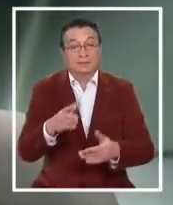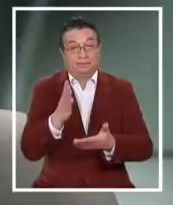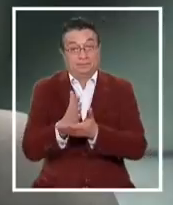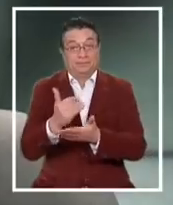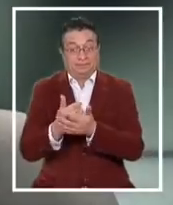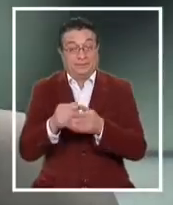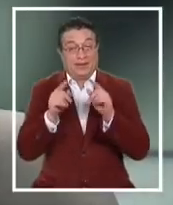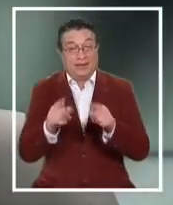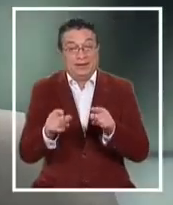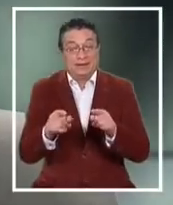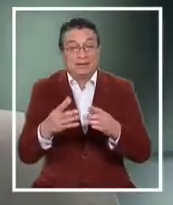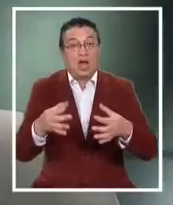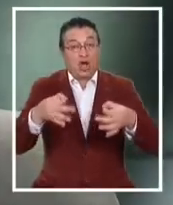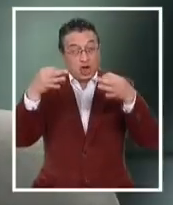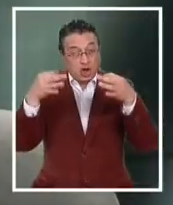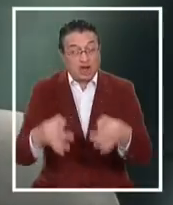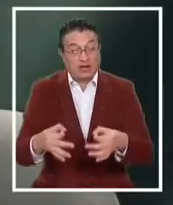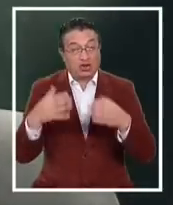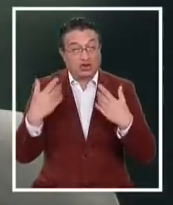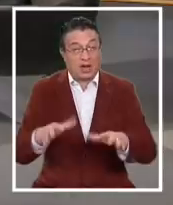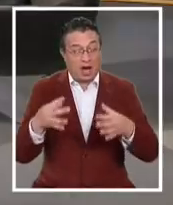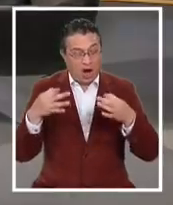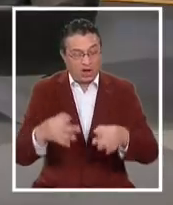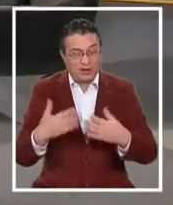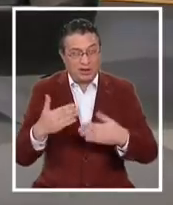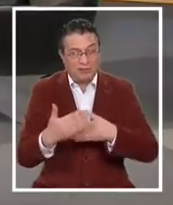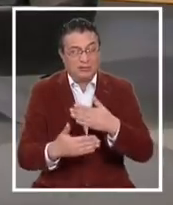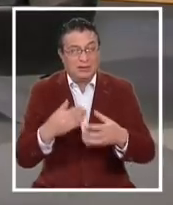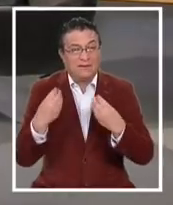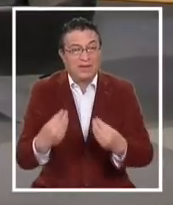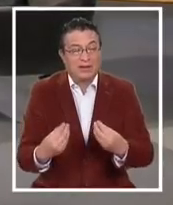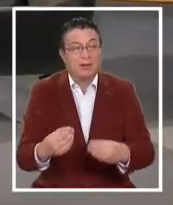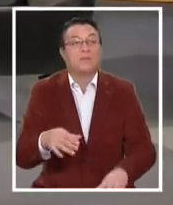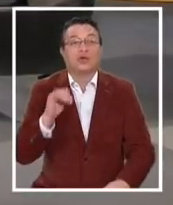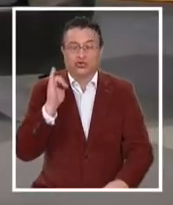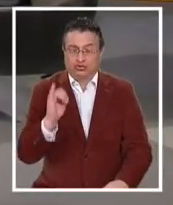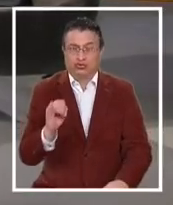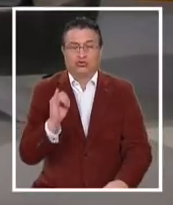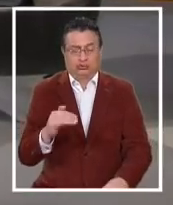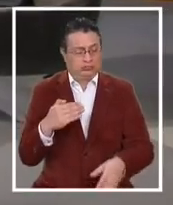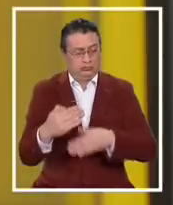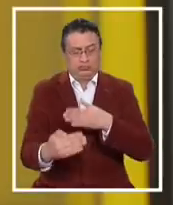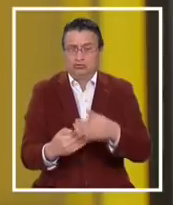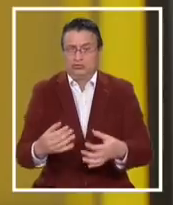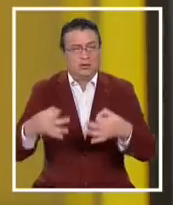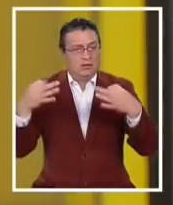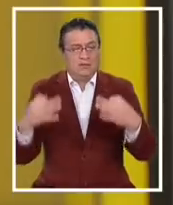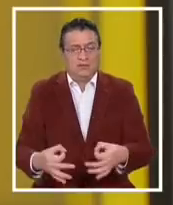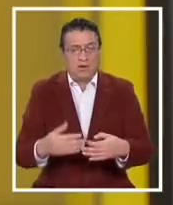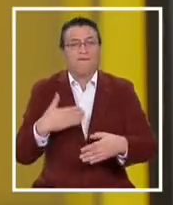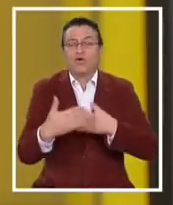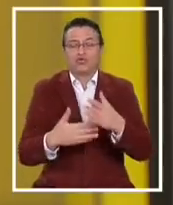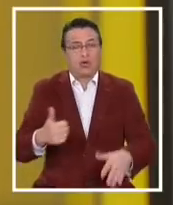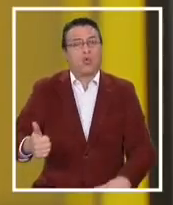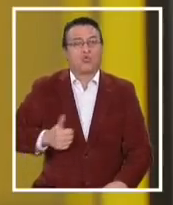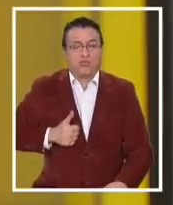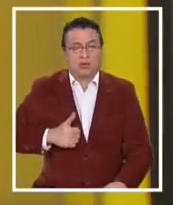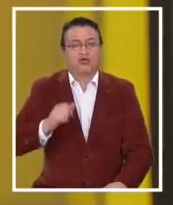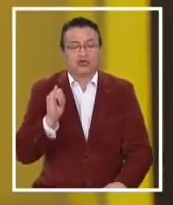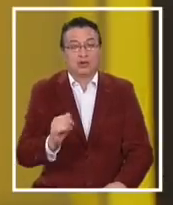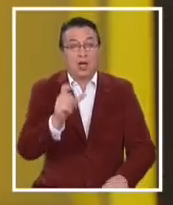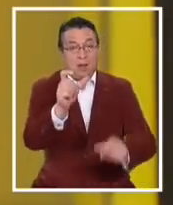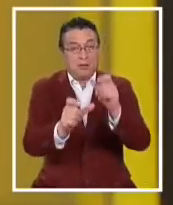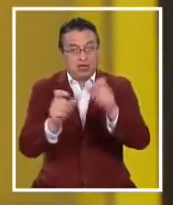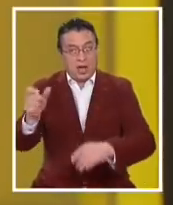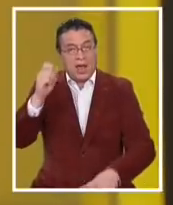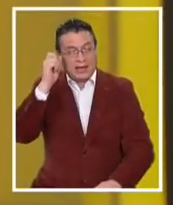medida, digamos, en el sentido correcto? Absolutamente. Estas medidas van en lo que hay que hacer. Van en el sentido correcto y funcionan si se cumplen, si la gente